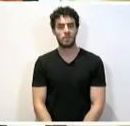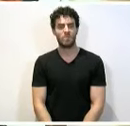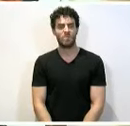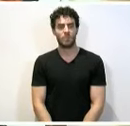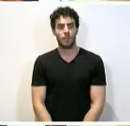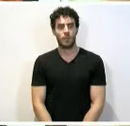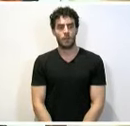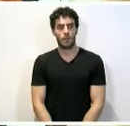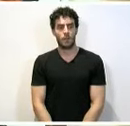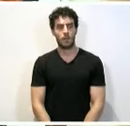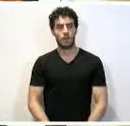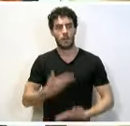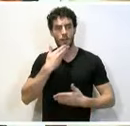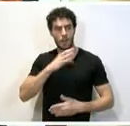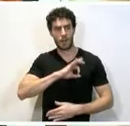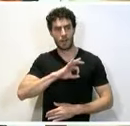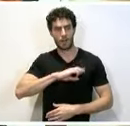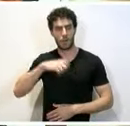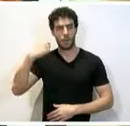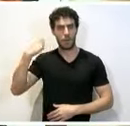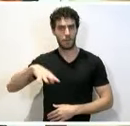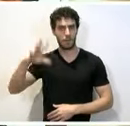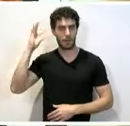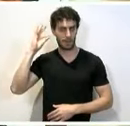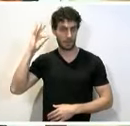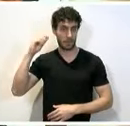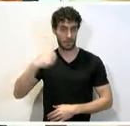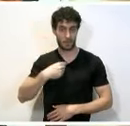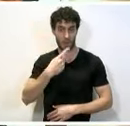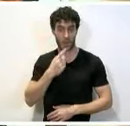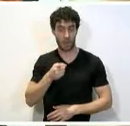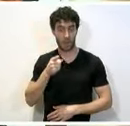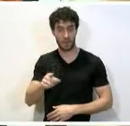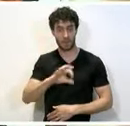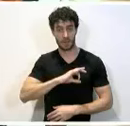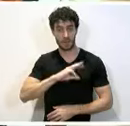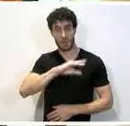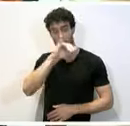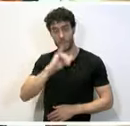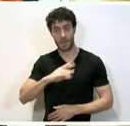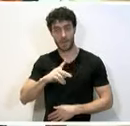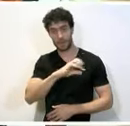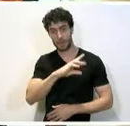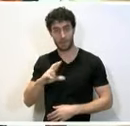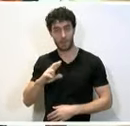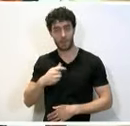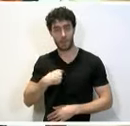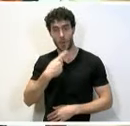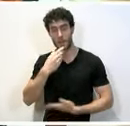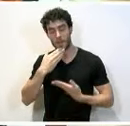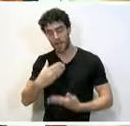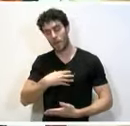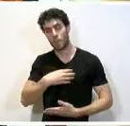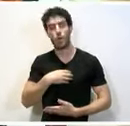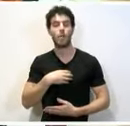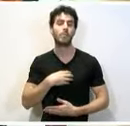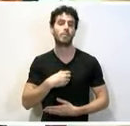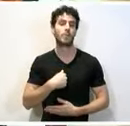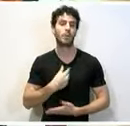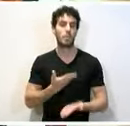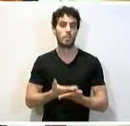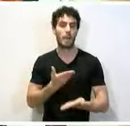Gracias, señora presidenta. Todo lo contrario que le digo a usted, señor Pérez Pastor, que no le puedo decir gracias. Y le pido que aprenda un